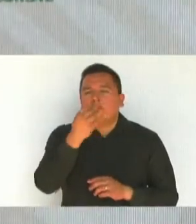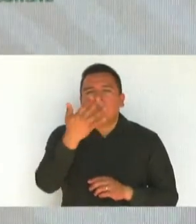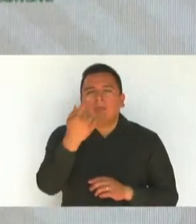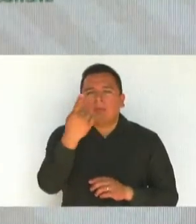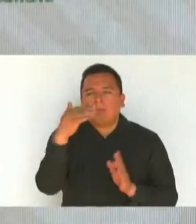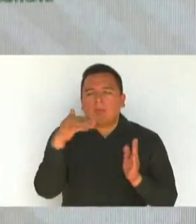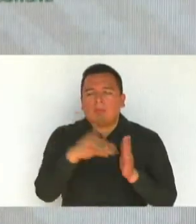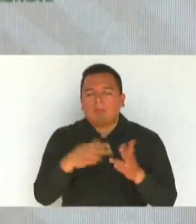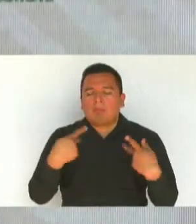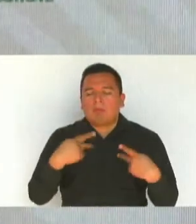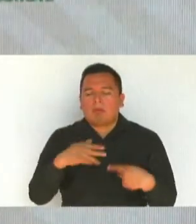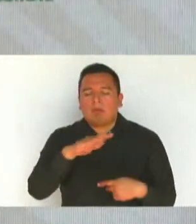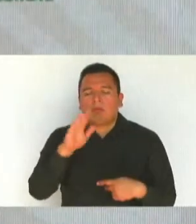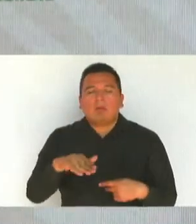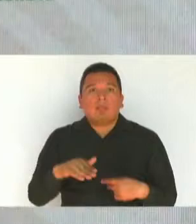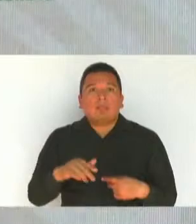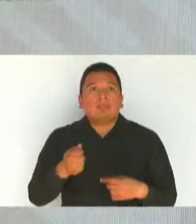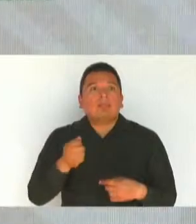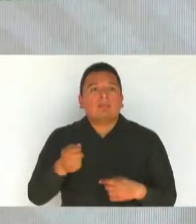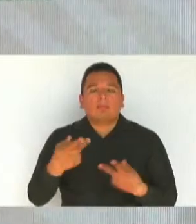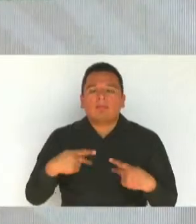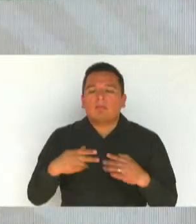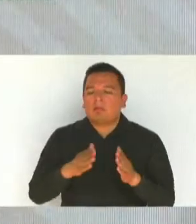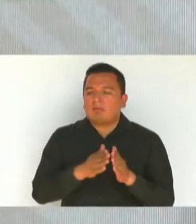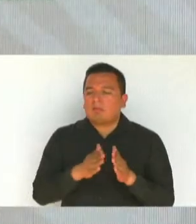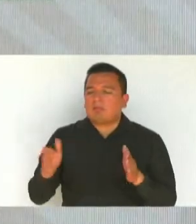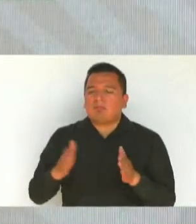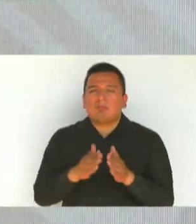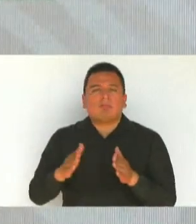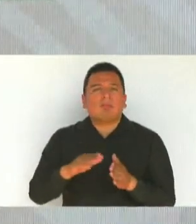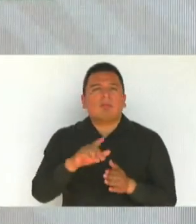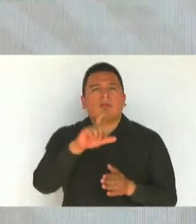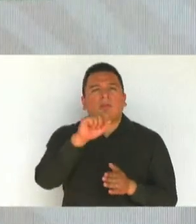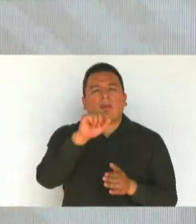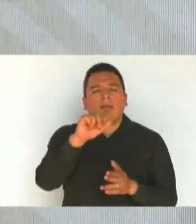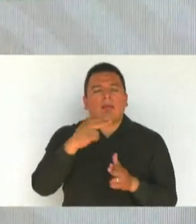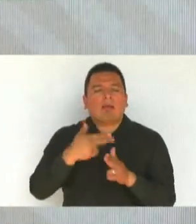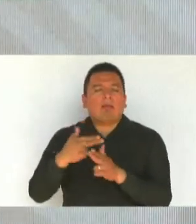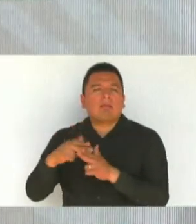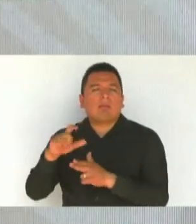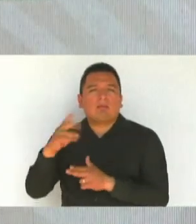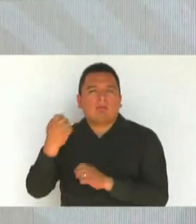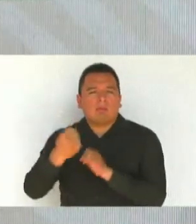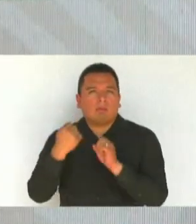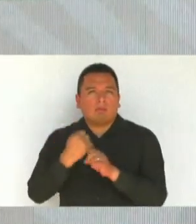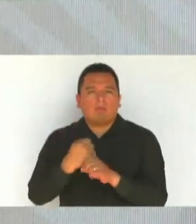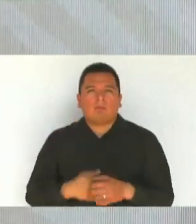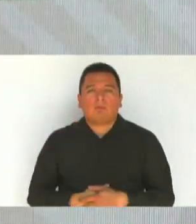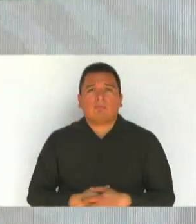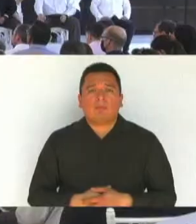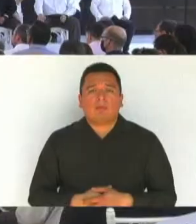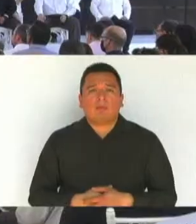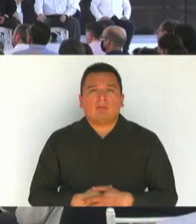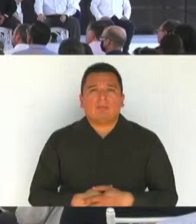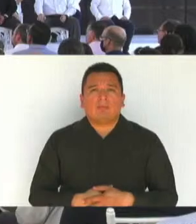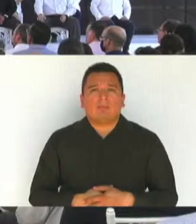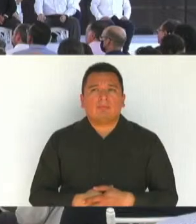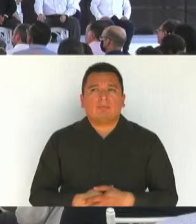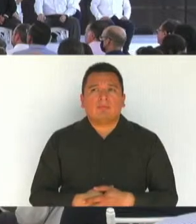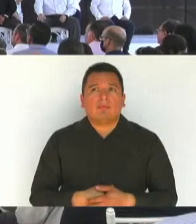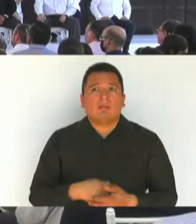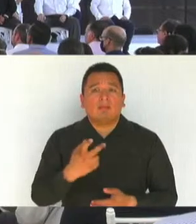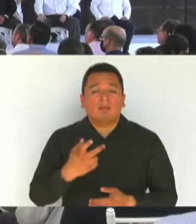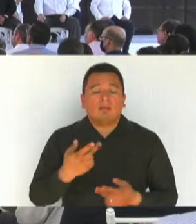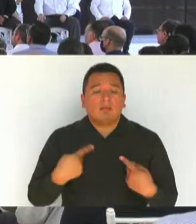51 muertes en el grupo de adultos jóvenes de 20 a 24 años. Muertes que no debían de